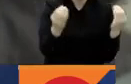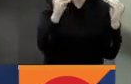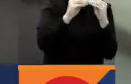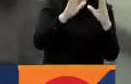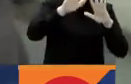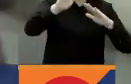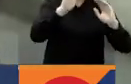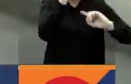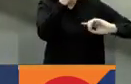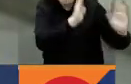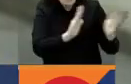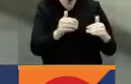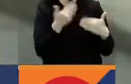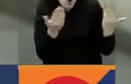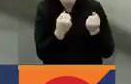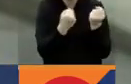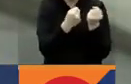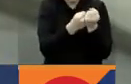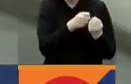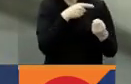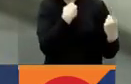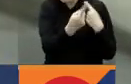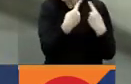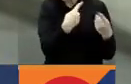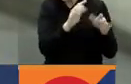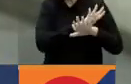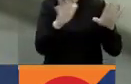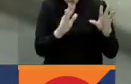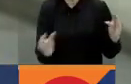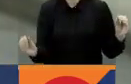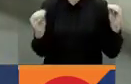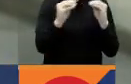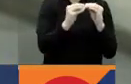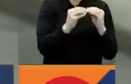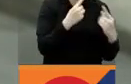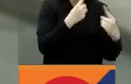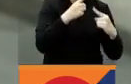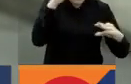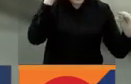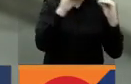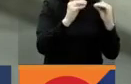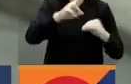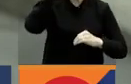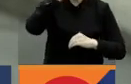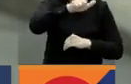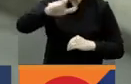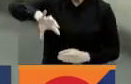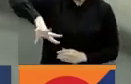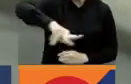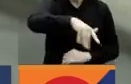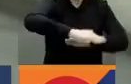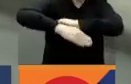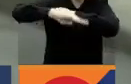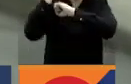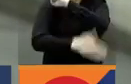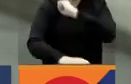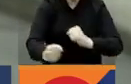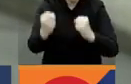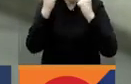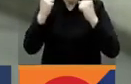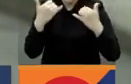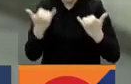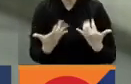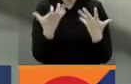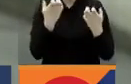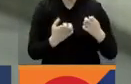plan que se tiene trazado. Pues de otro de los puntos fue endurecer las penas en materia de hurto, y para eso se está buscando un lote en la capital del país